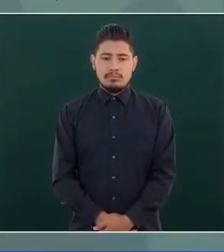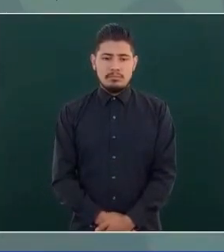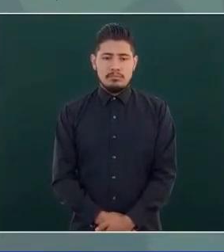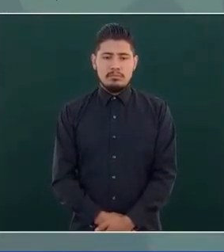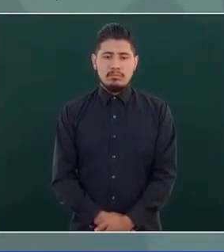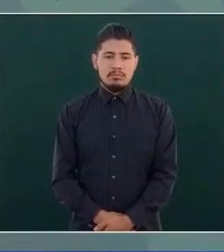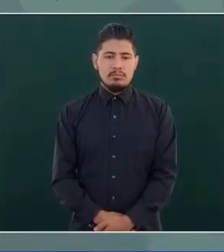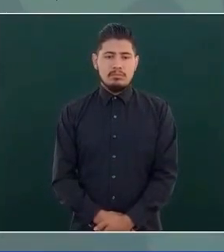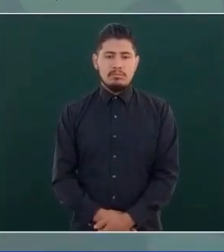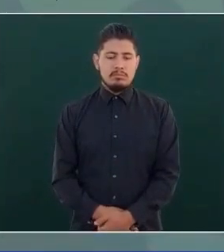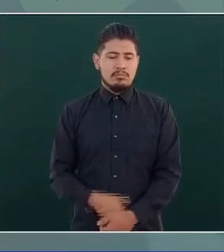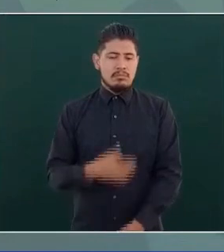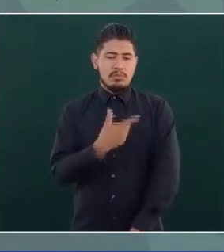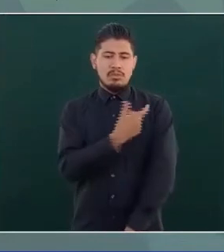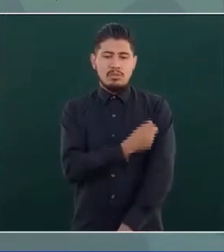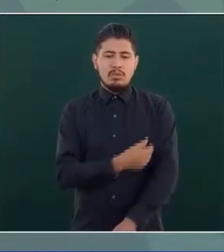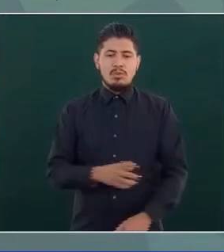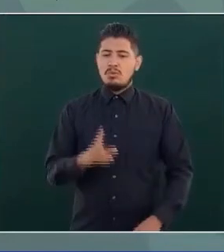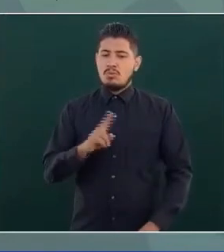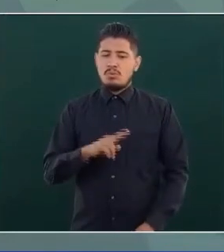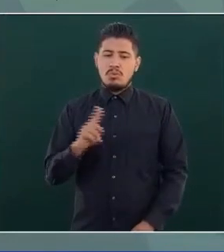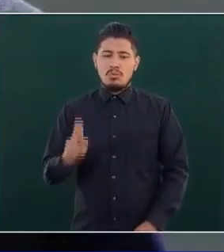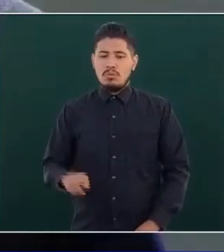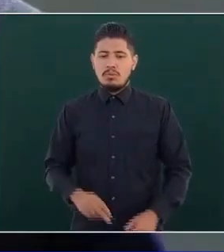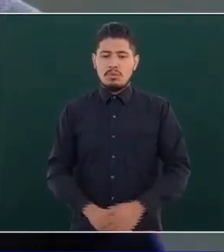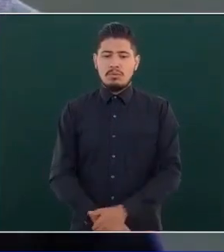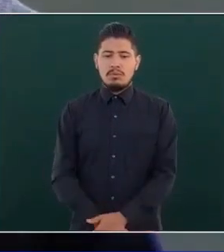vacuna suficiente, nunca